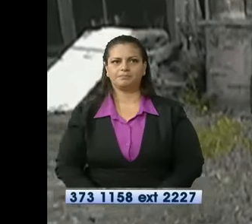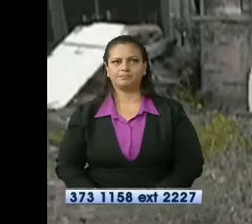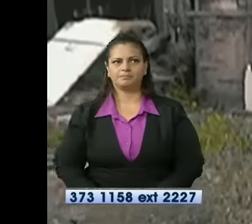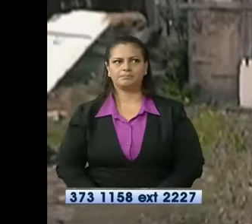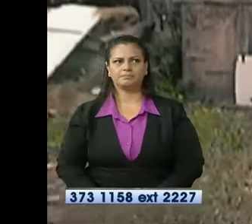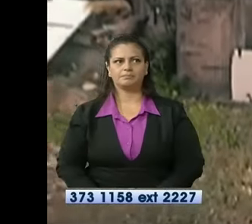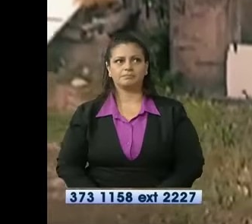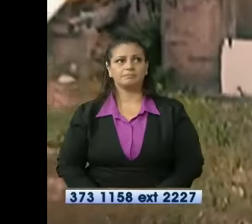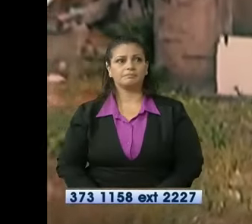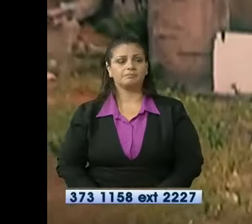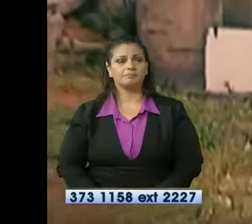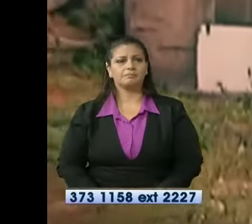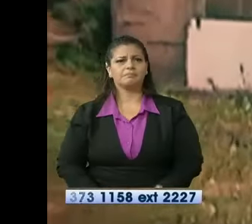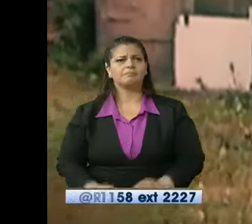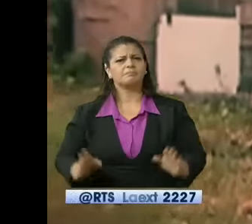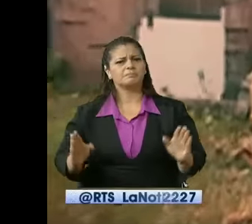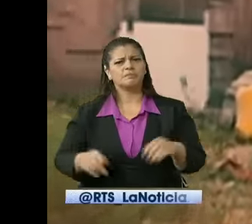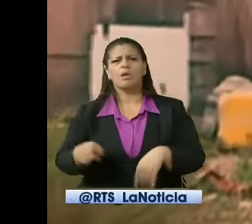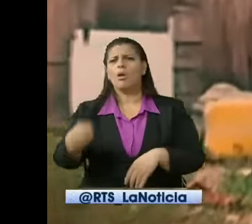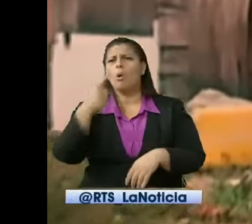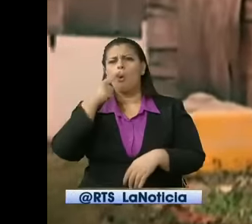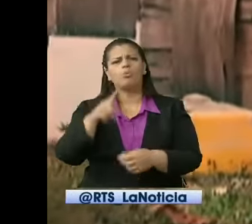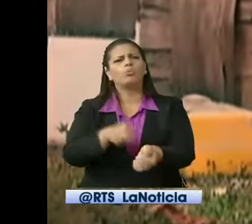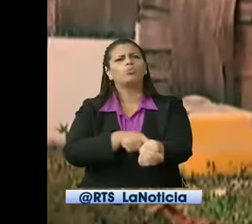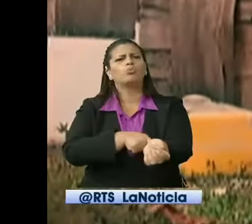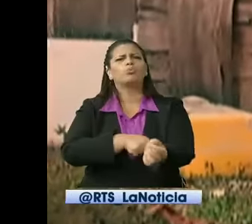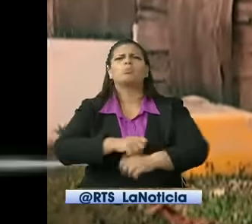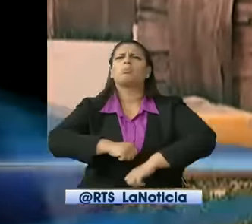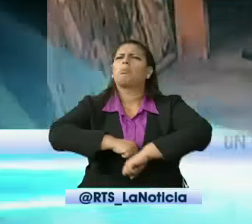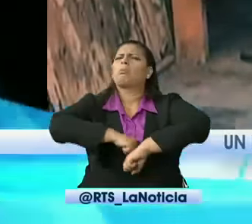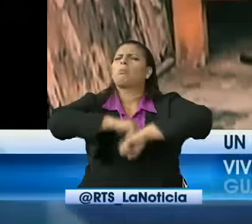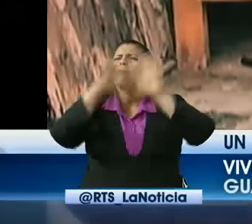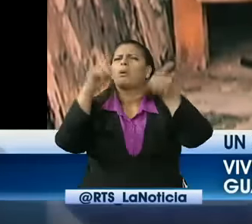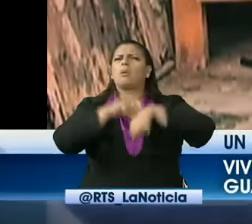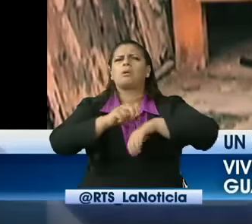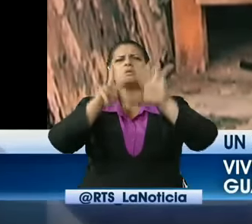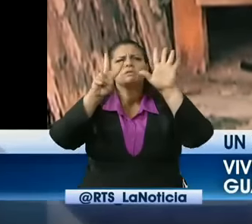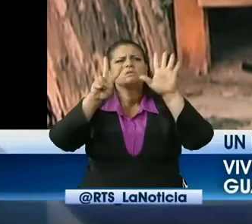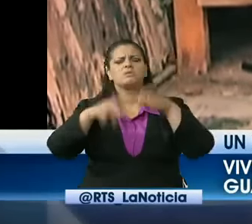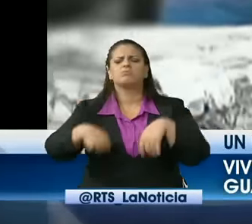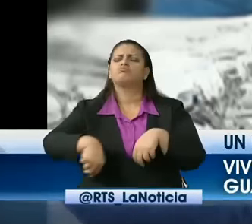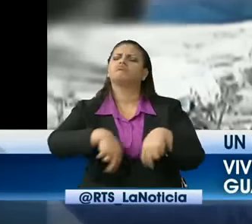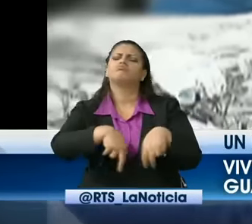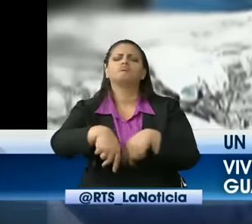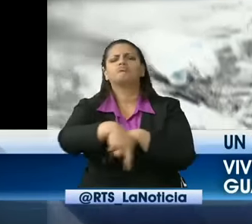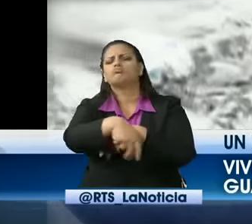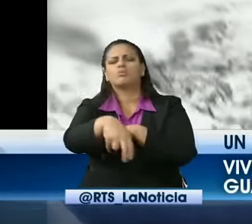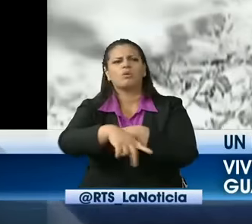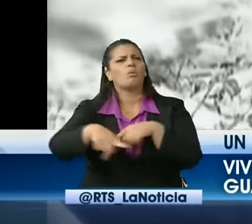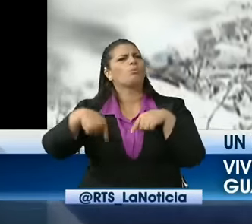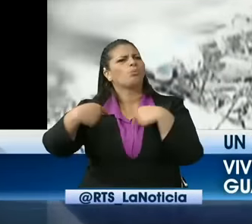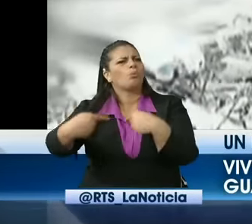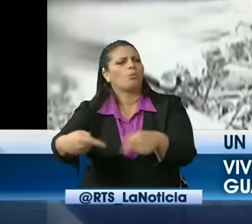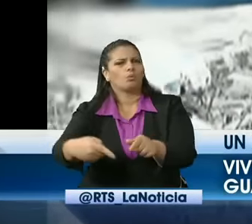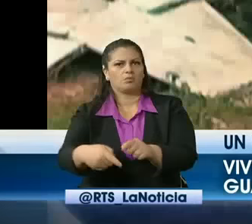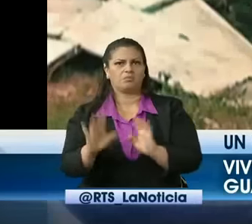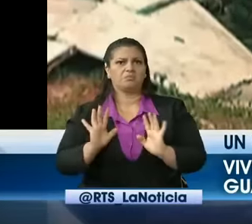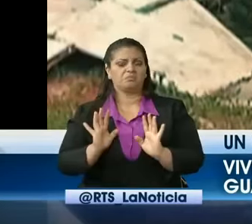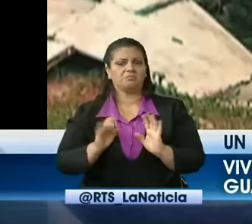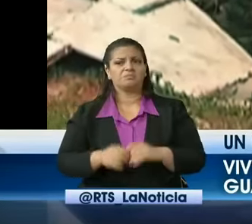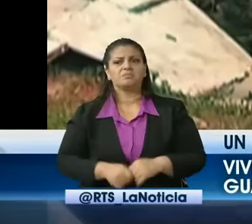No salió como era su costumbre a las 7 de la mañana y con el pasar de las horas esto alertó a los vecinos de que algo extraño sucedía.